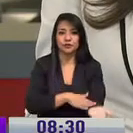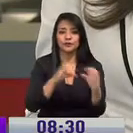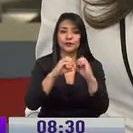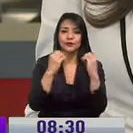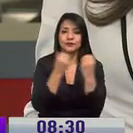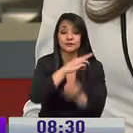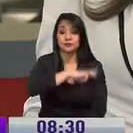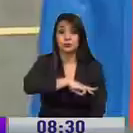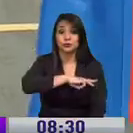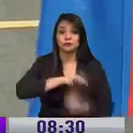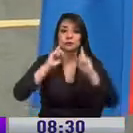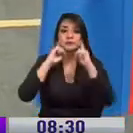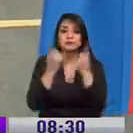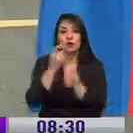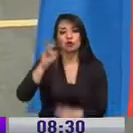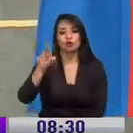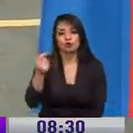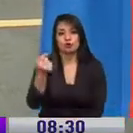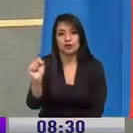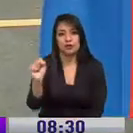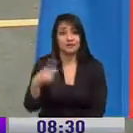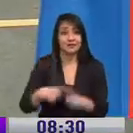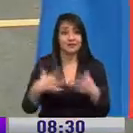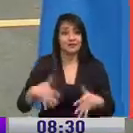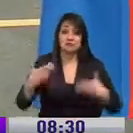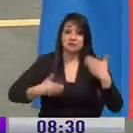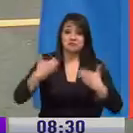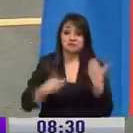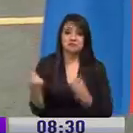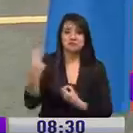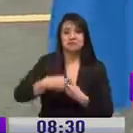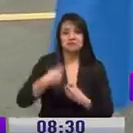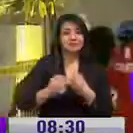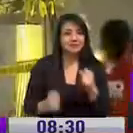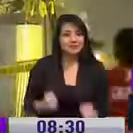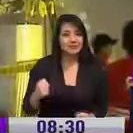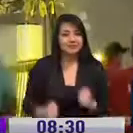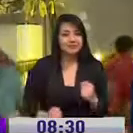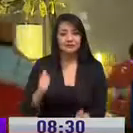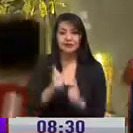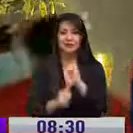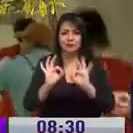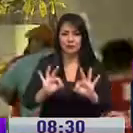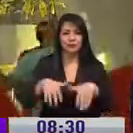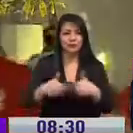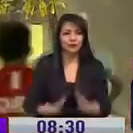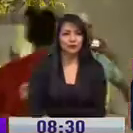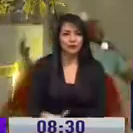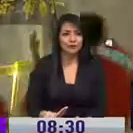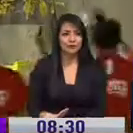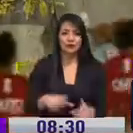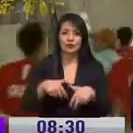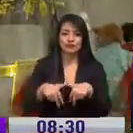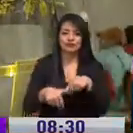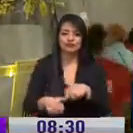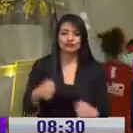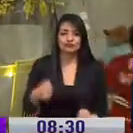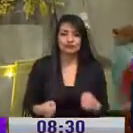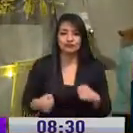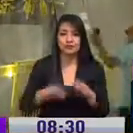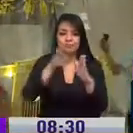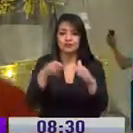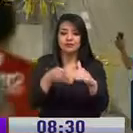José. La emoción de los quiteños de participar en esta carrera deportiva se vio reflejada en cada trayecto de un tramo del túnel